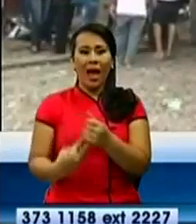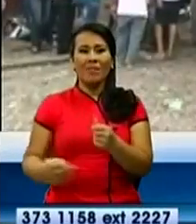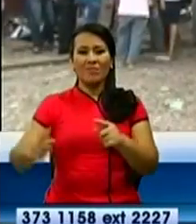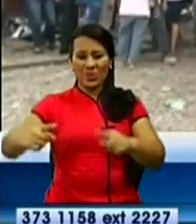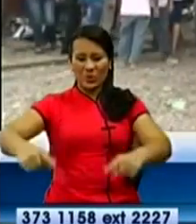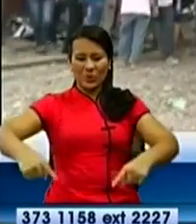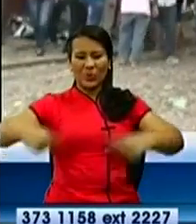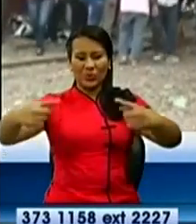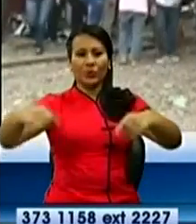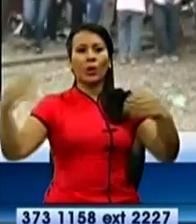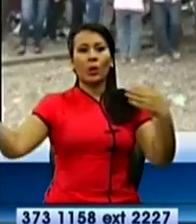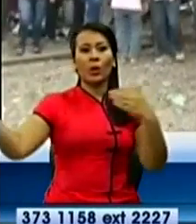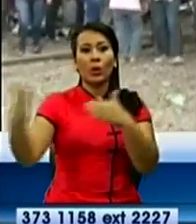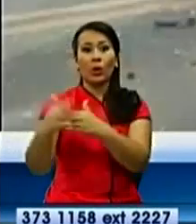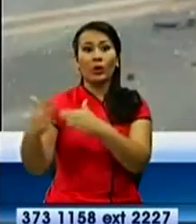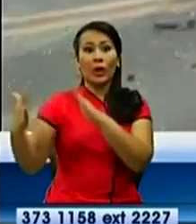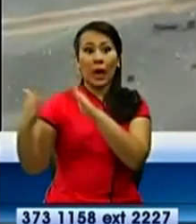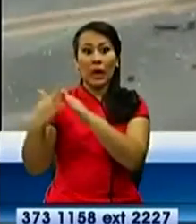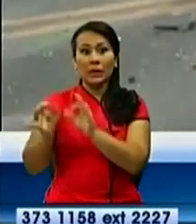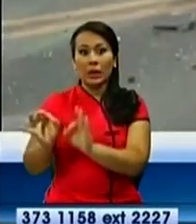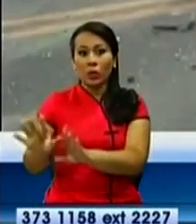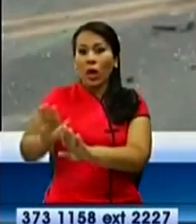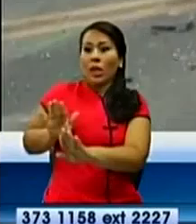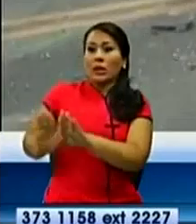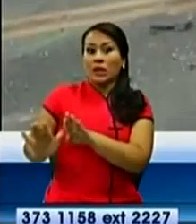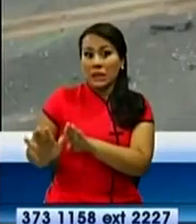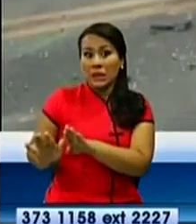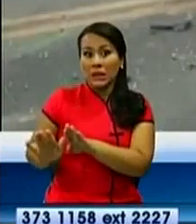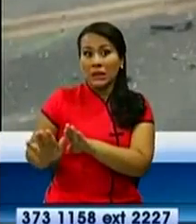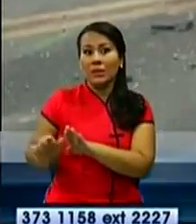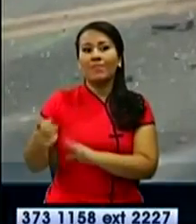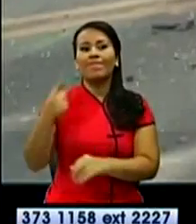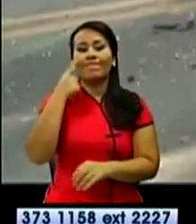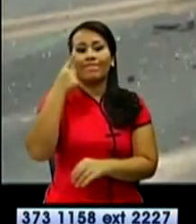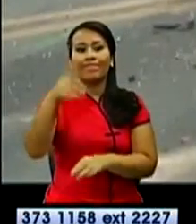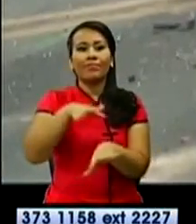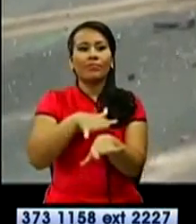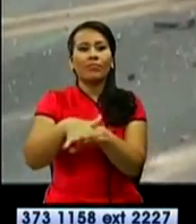contra una vivienda. Desde Los Ríos, informó Odette Camacho.